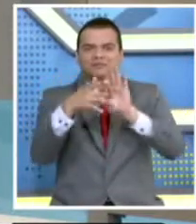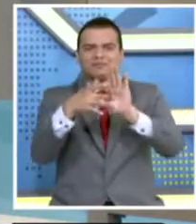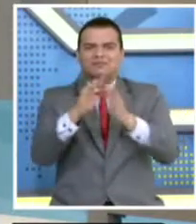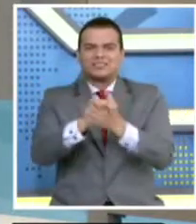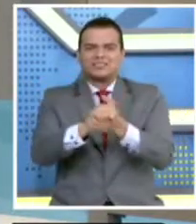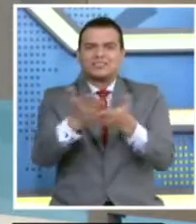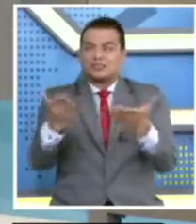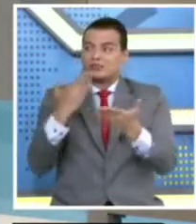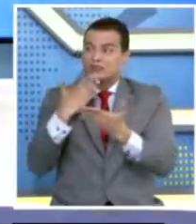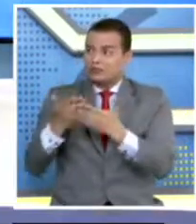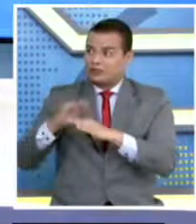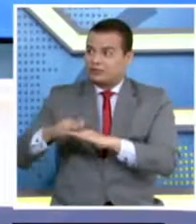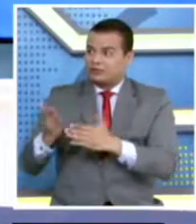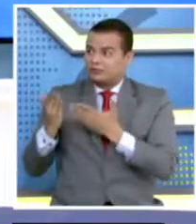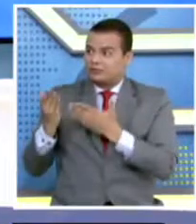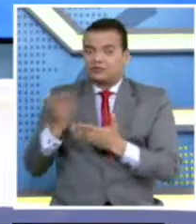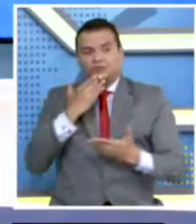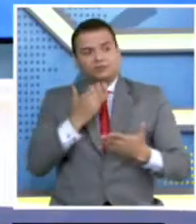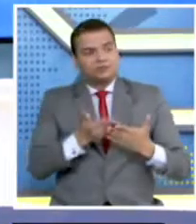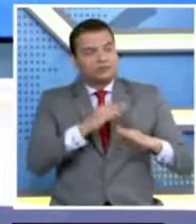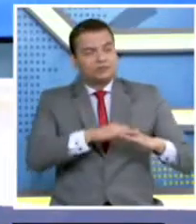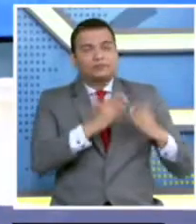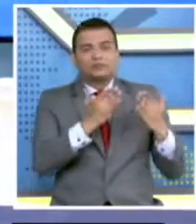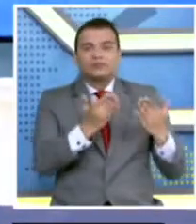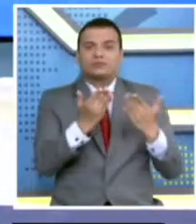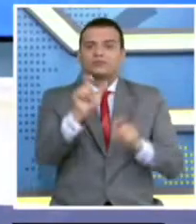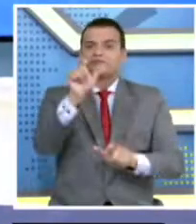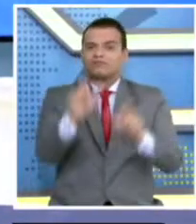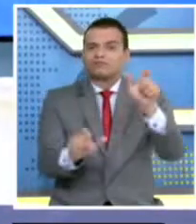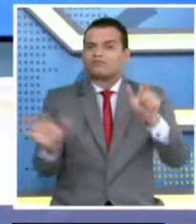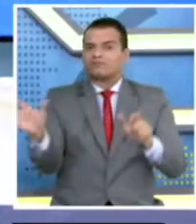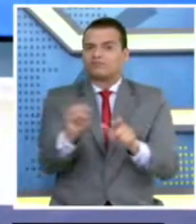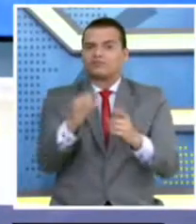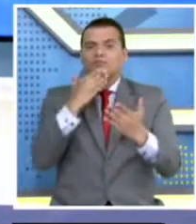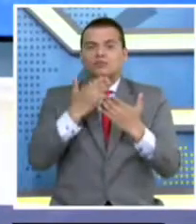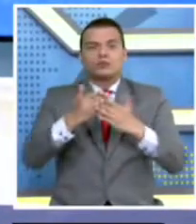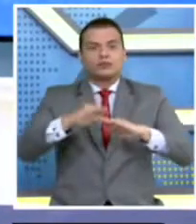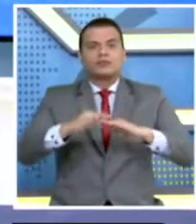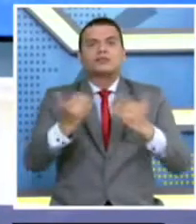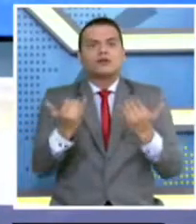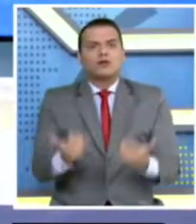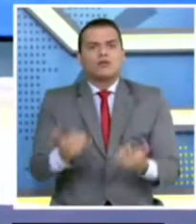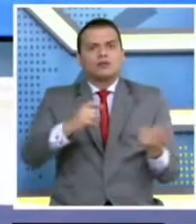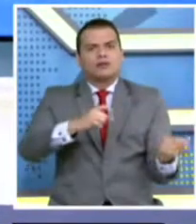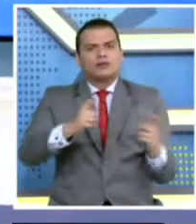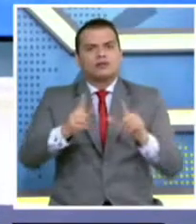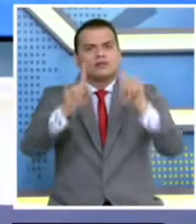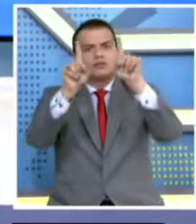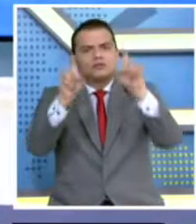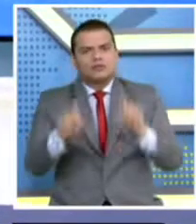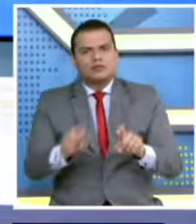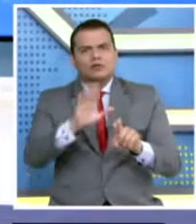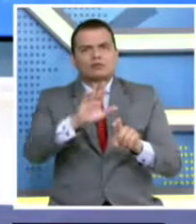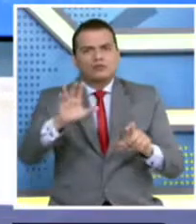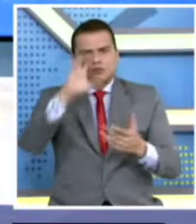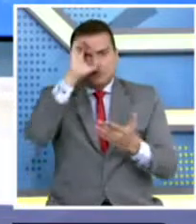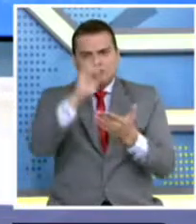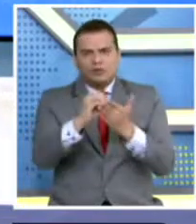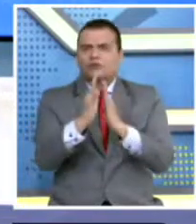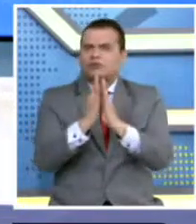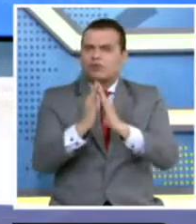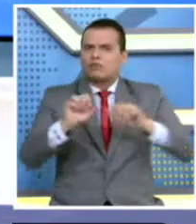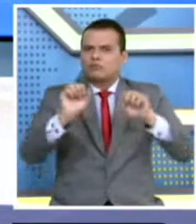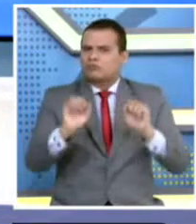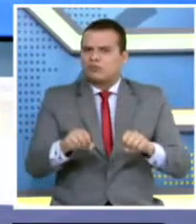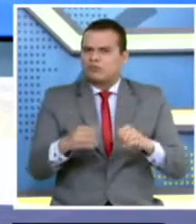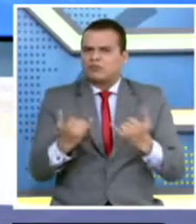www.90minutos.co. Buenas tardes, Lorena. Buenas tardes, Kate, y muy buenas tardes para todos nuestros televidentes. Desde este momento, nuestras redes sociales están disponibles para